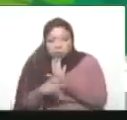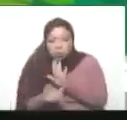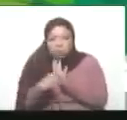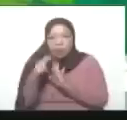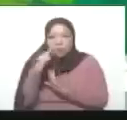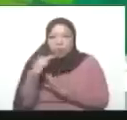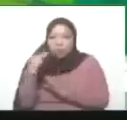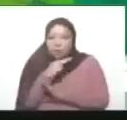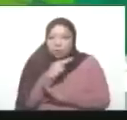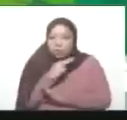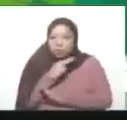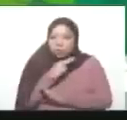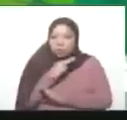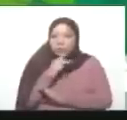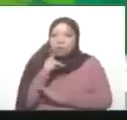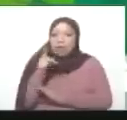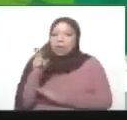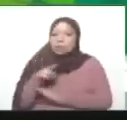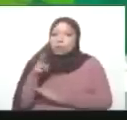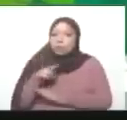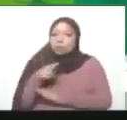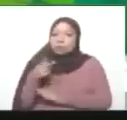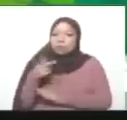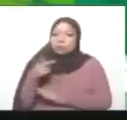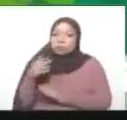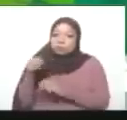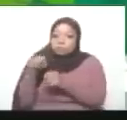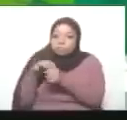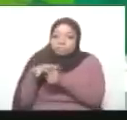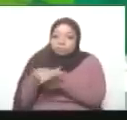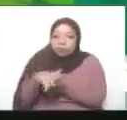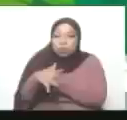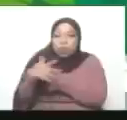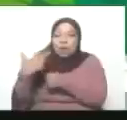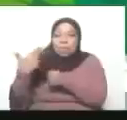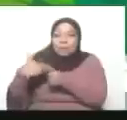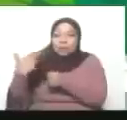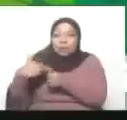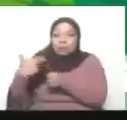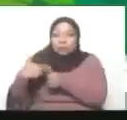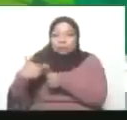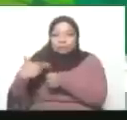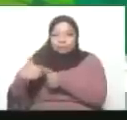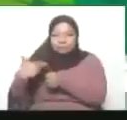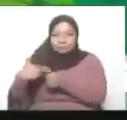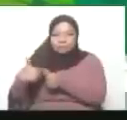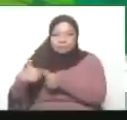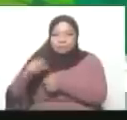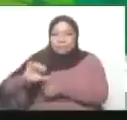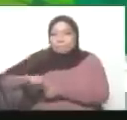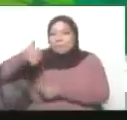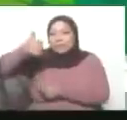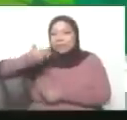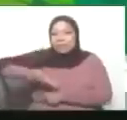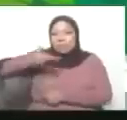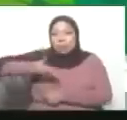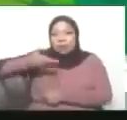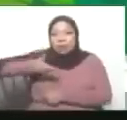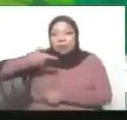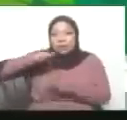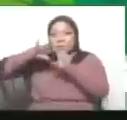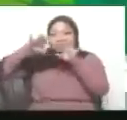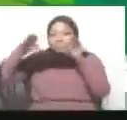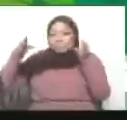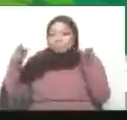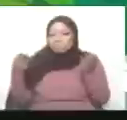Orinoco y ahora más todavía cuando la faja del Orinoco está la reserva petrolera más grande del planeta